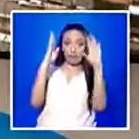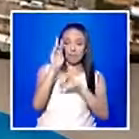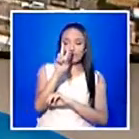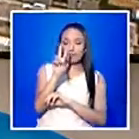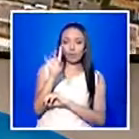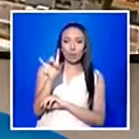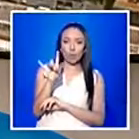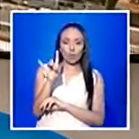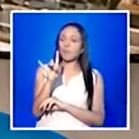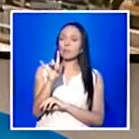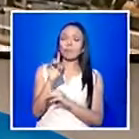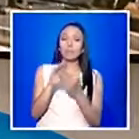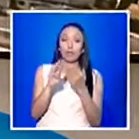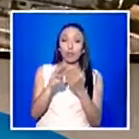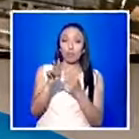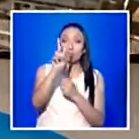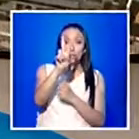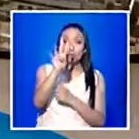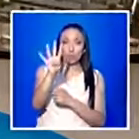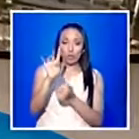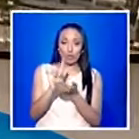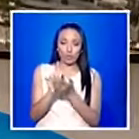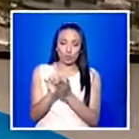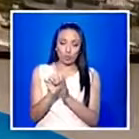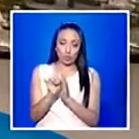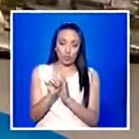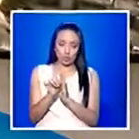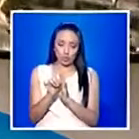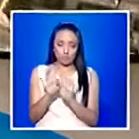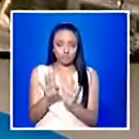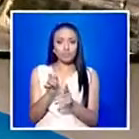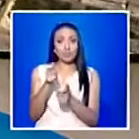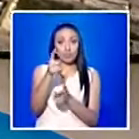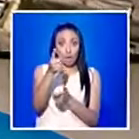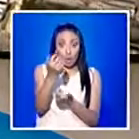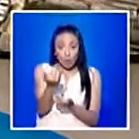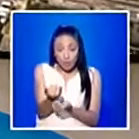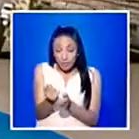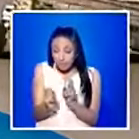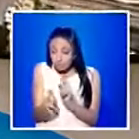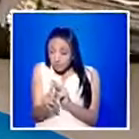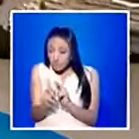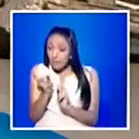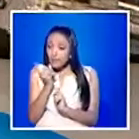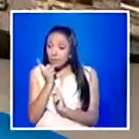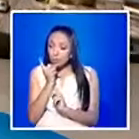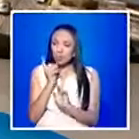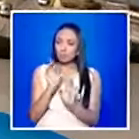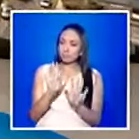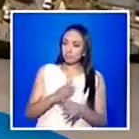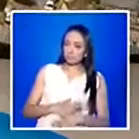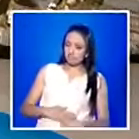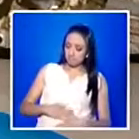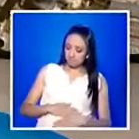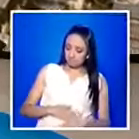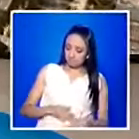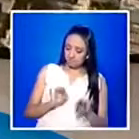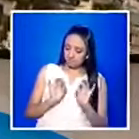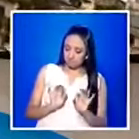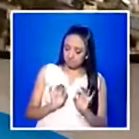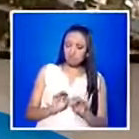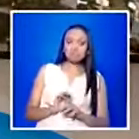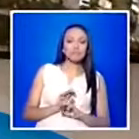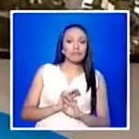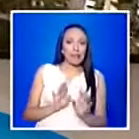minutos. Gracias por seguir en sintonía de Televistazo en la Comunidad. Buen provecho, vecinos. Si recién usted está desayunando y ya está listo para salir de